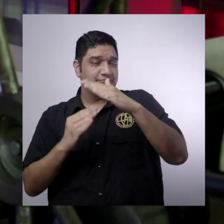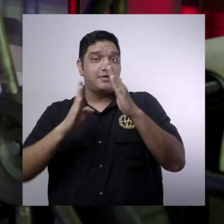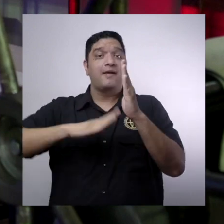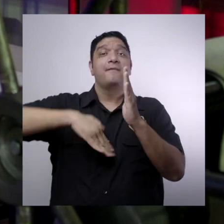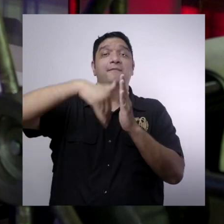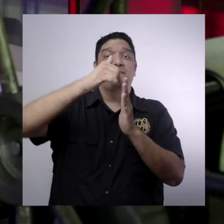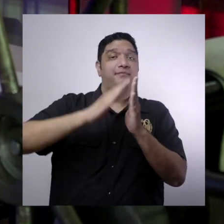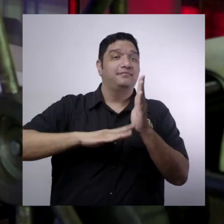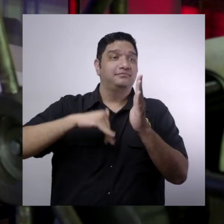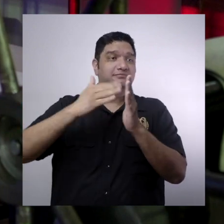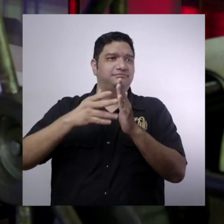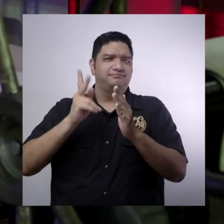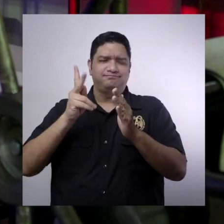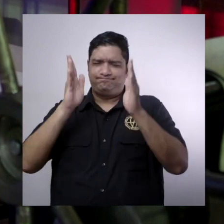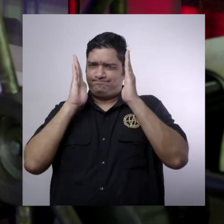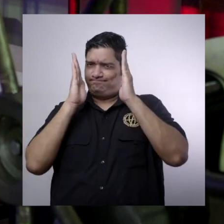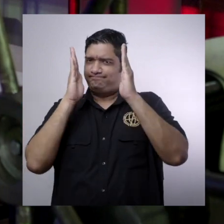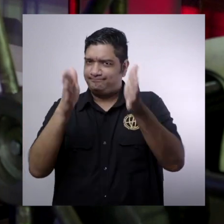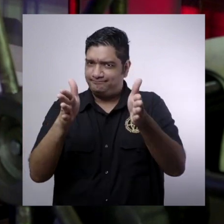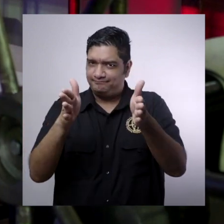manera totalmente